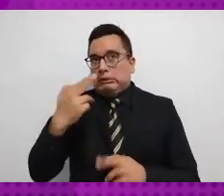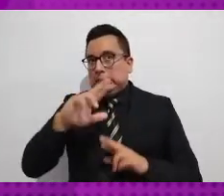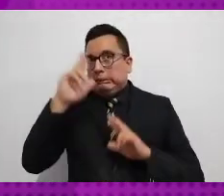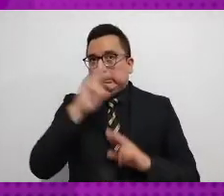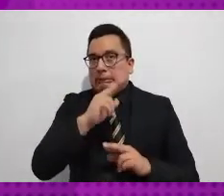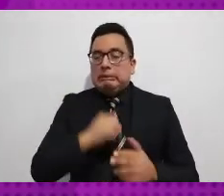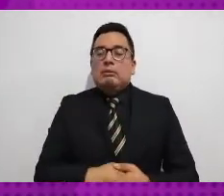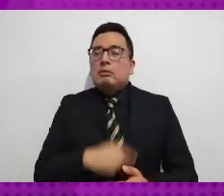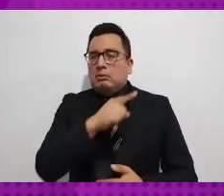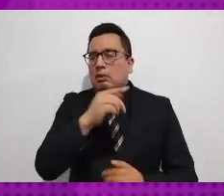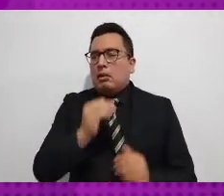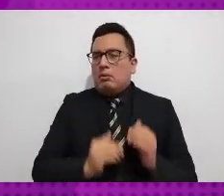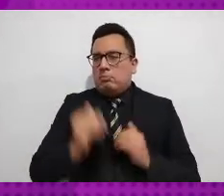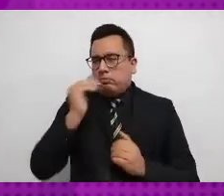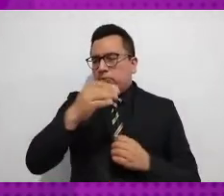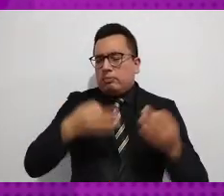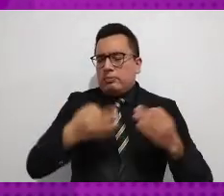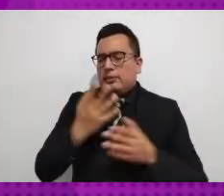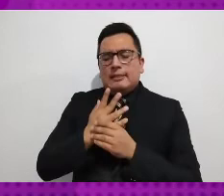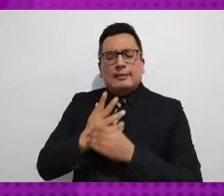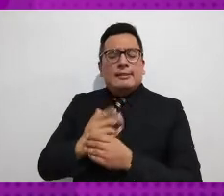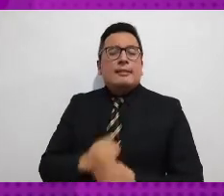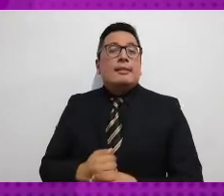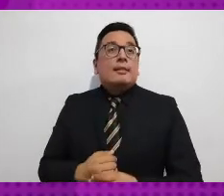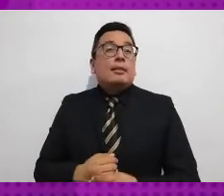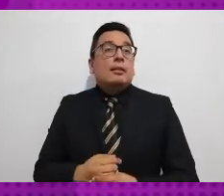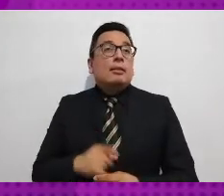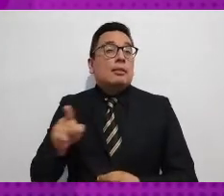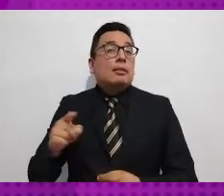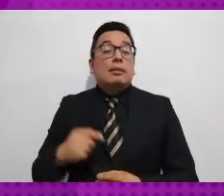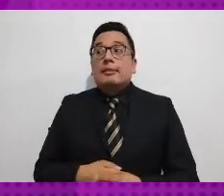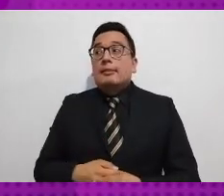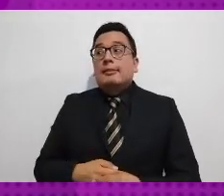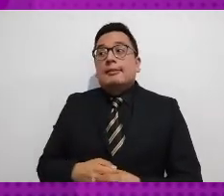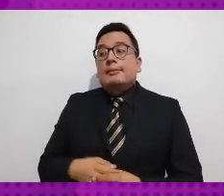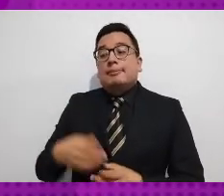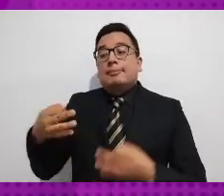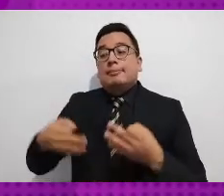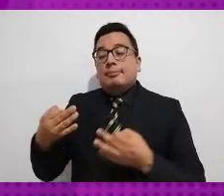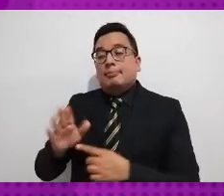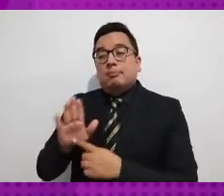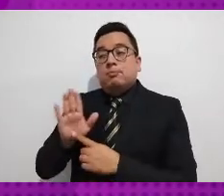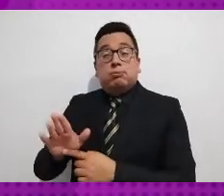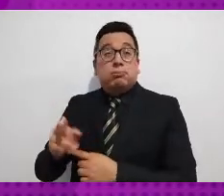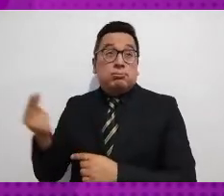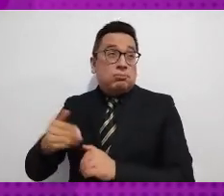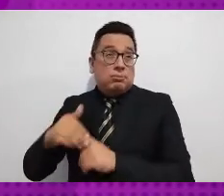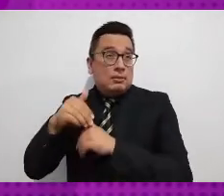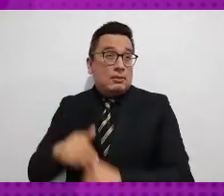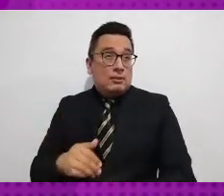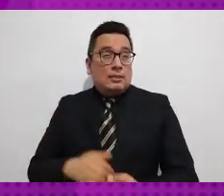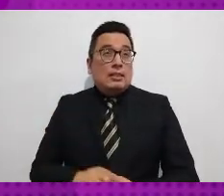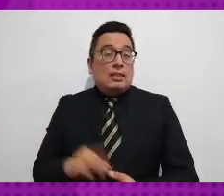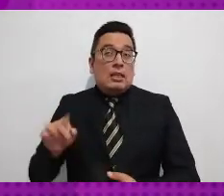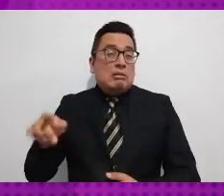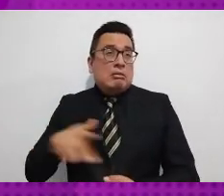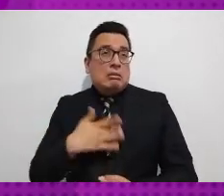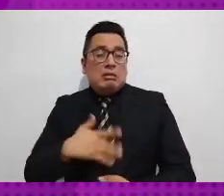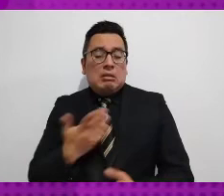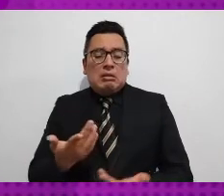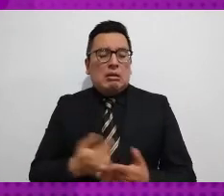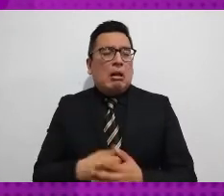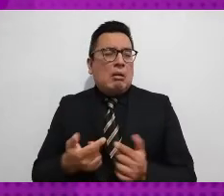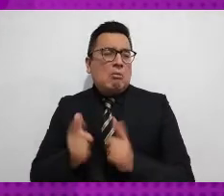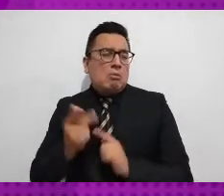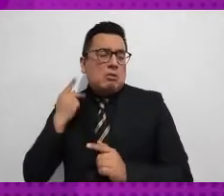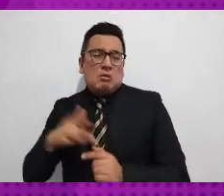Superior dijo que las acciones afirmativas tenían que aplicarse, incluso aunque se considerara que estaban en contra de la ideología de los partidos. Es